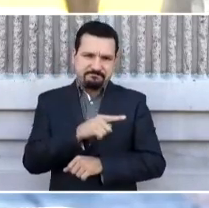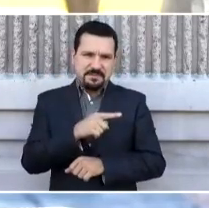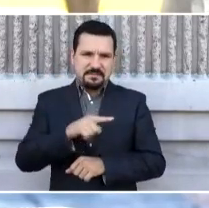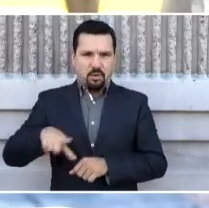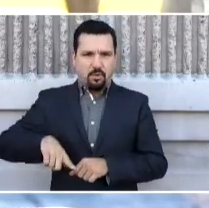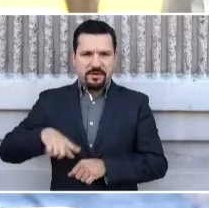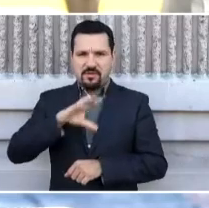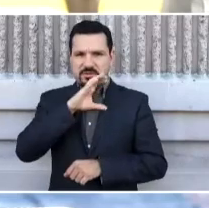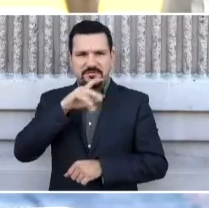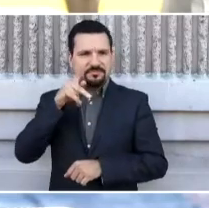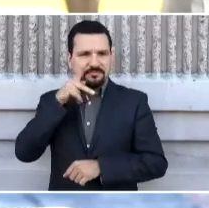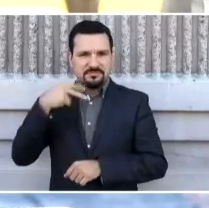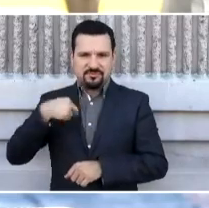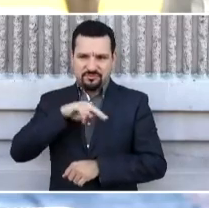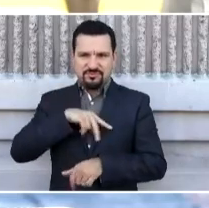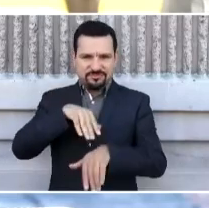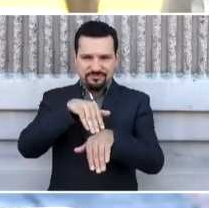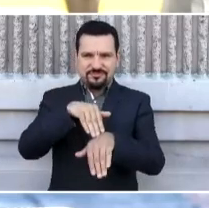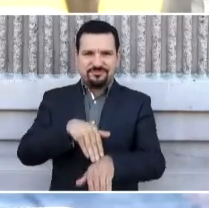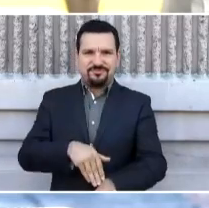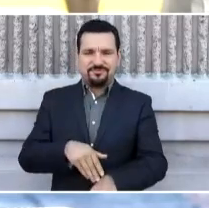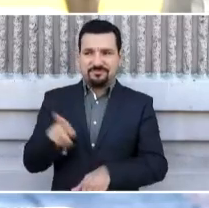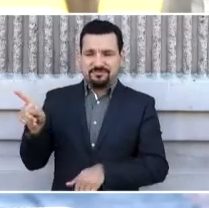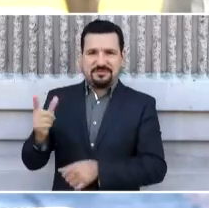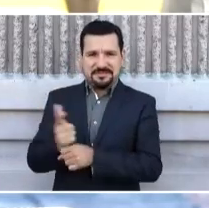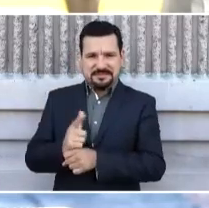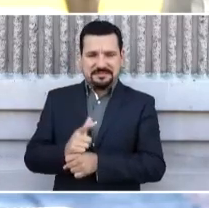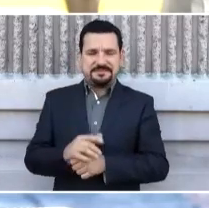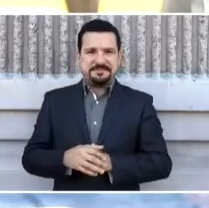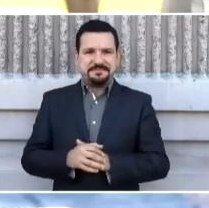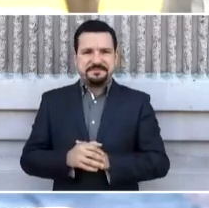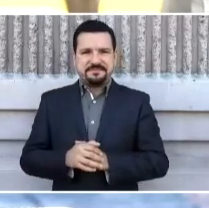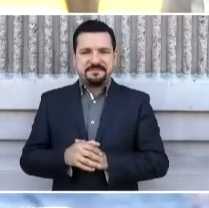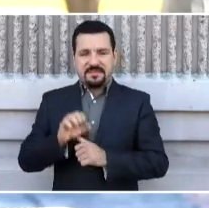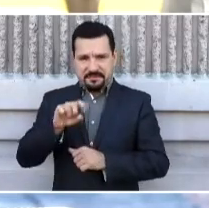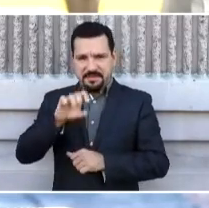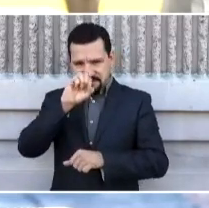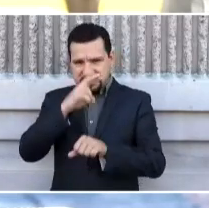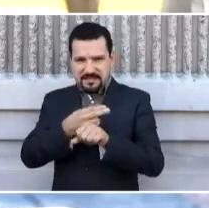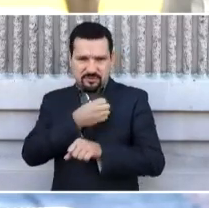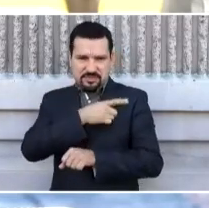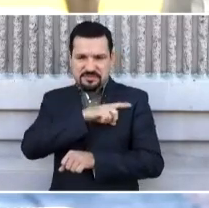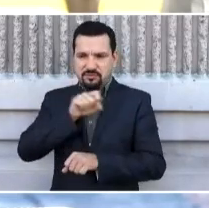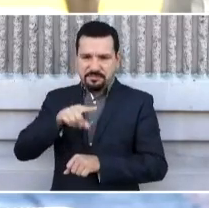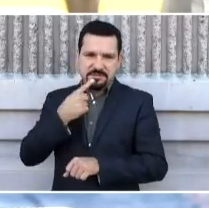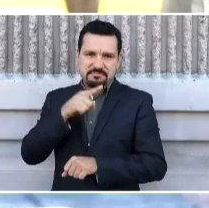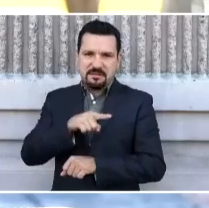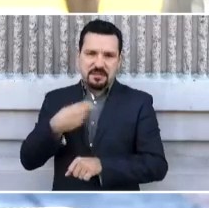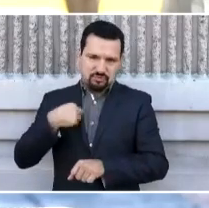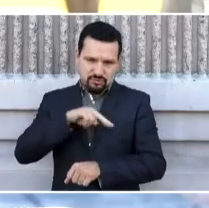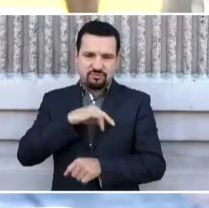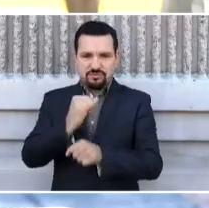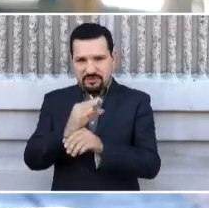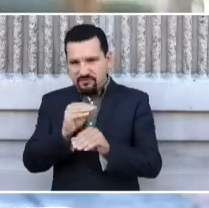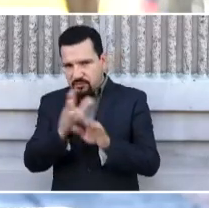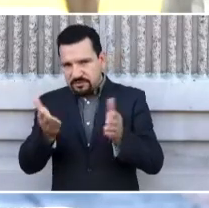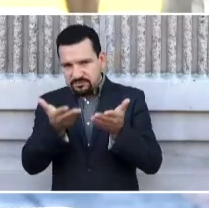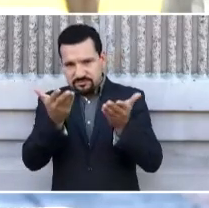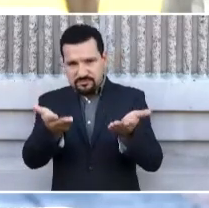Estado, licenciada Claudia Pavlovich, del secretario de Salud, informarle a la sociedad lo que ocurre